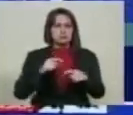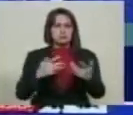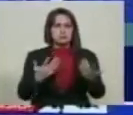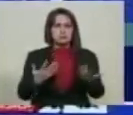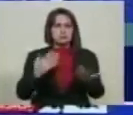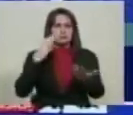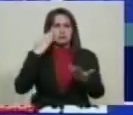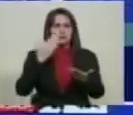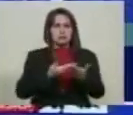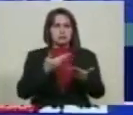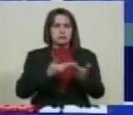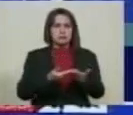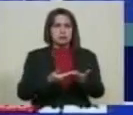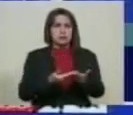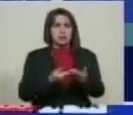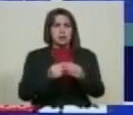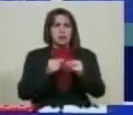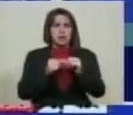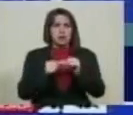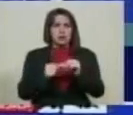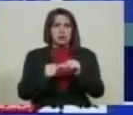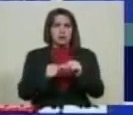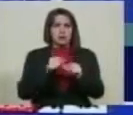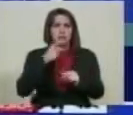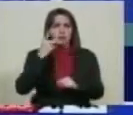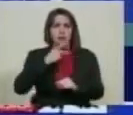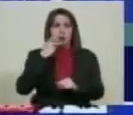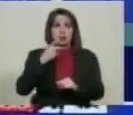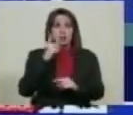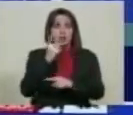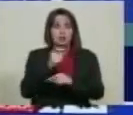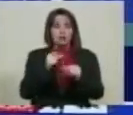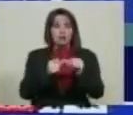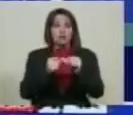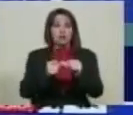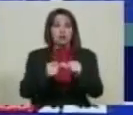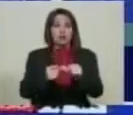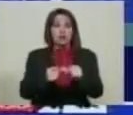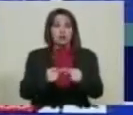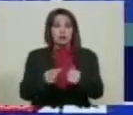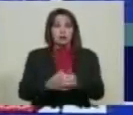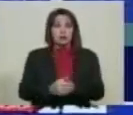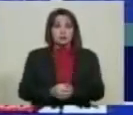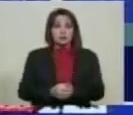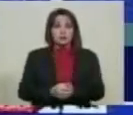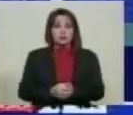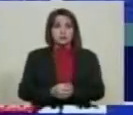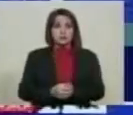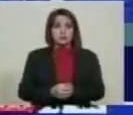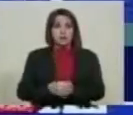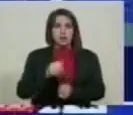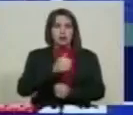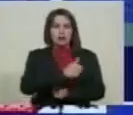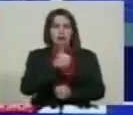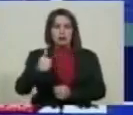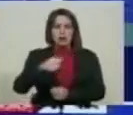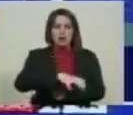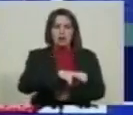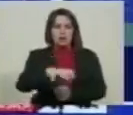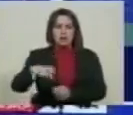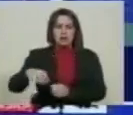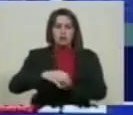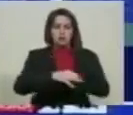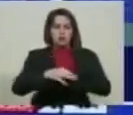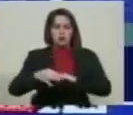Estamos viviendo un proceso de estabilidad política que hay que consolidar en cada región, en cada estado, en cada municipio,